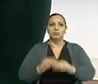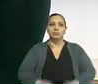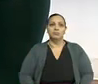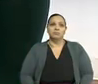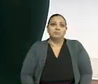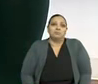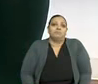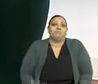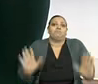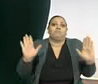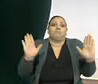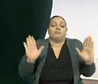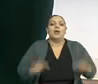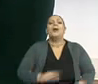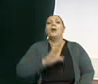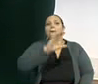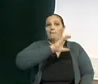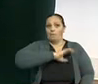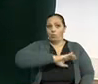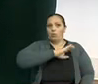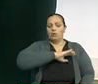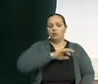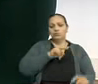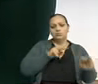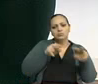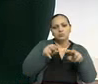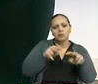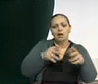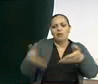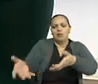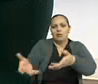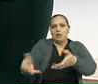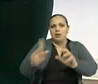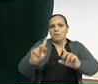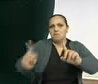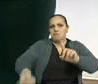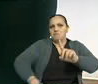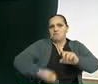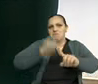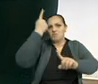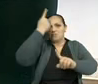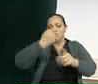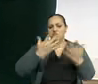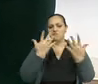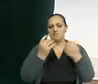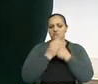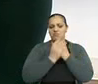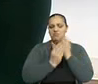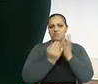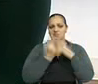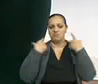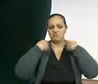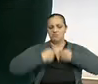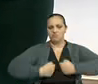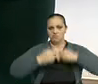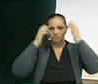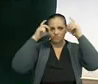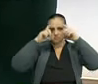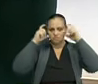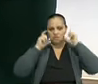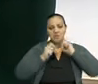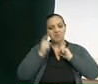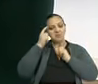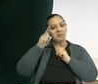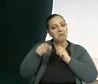de policía encargados del levantamiento del cadáver aplicaron los protocolos de bioseguridad por sospecha de que la